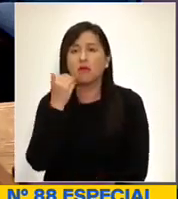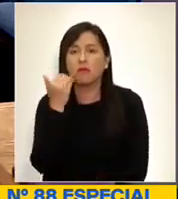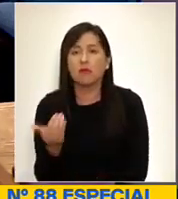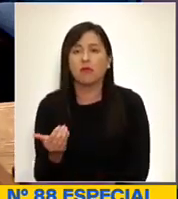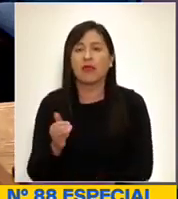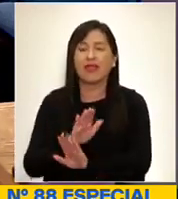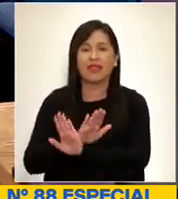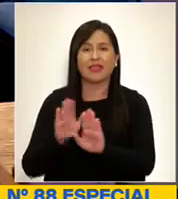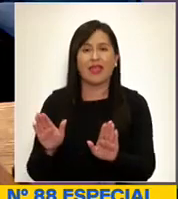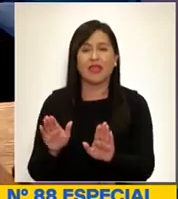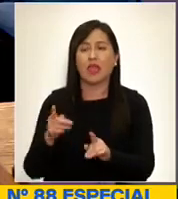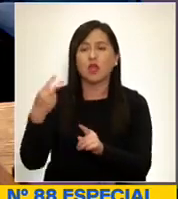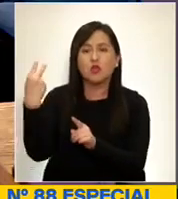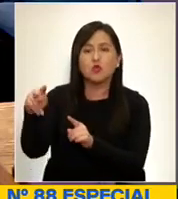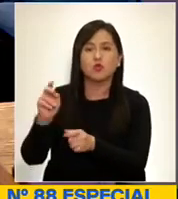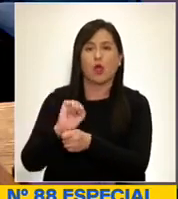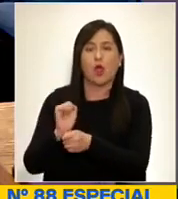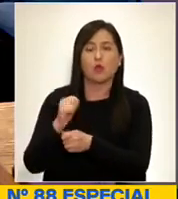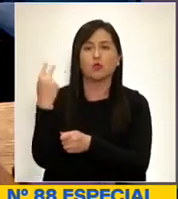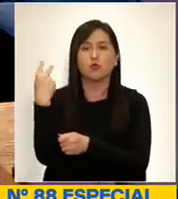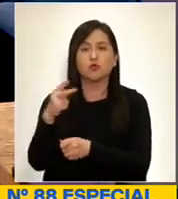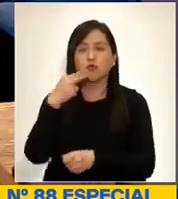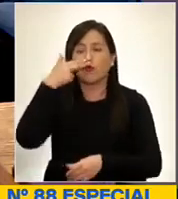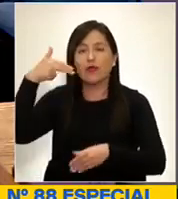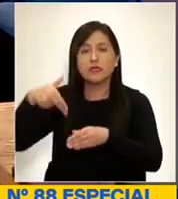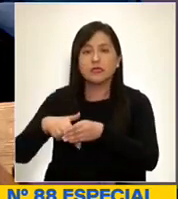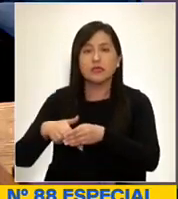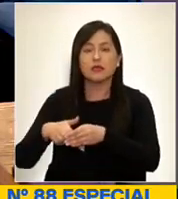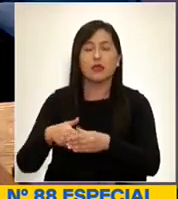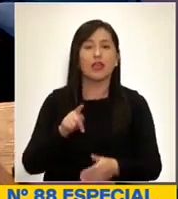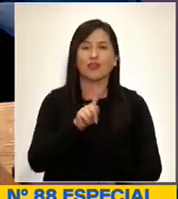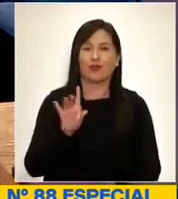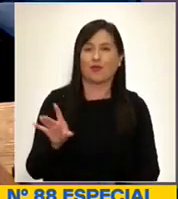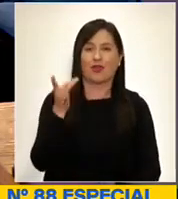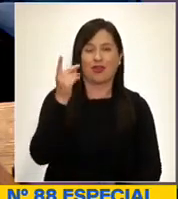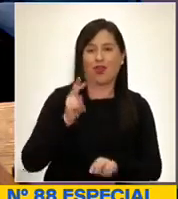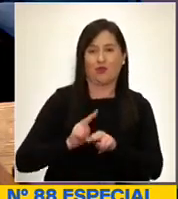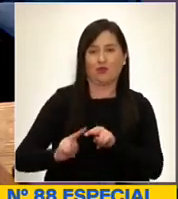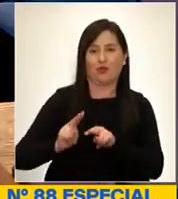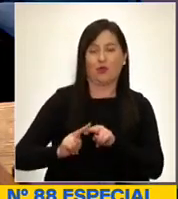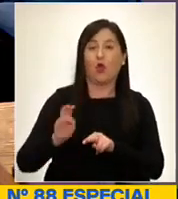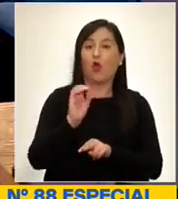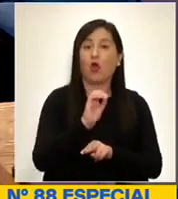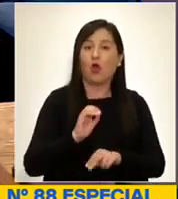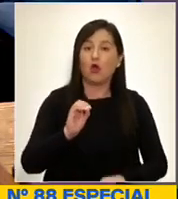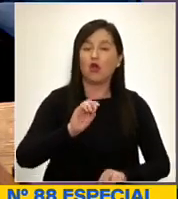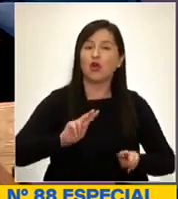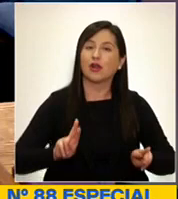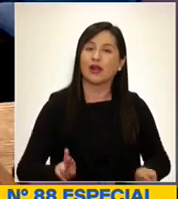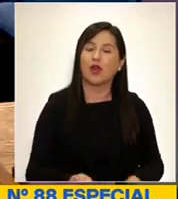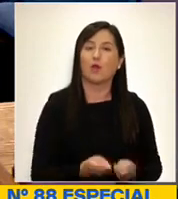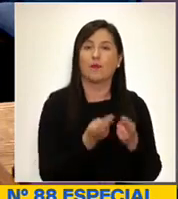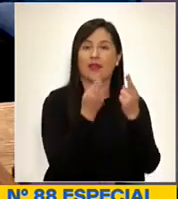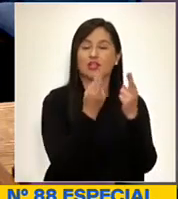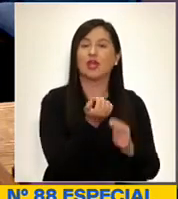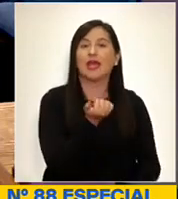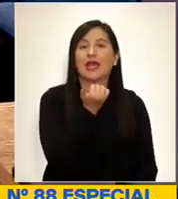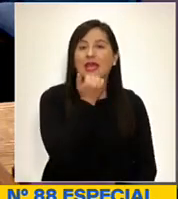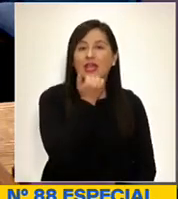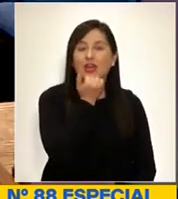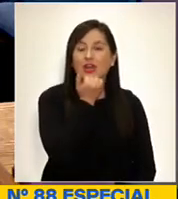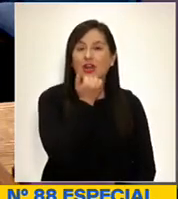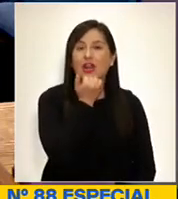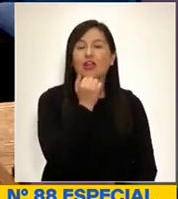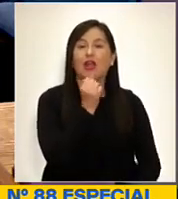bencinas y no hemos sido capaz en ningún gobierno de encontrarle solución O la recuperación del error que se comete con